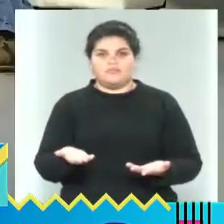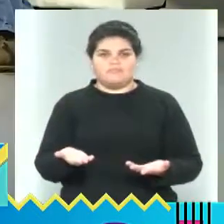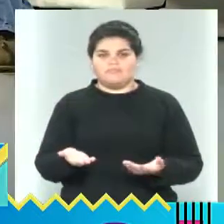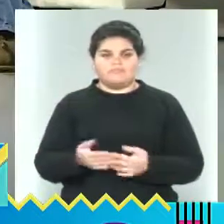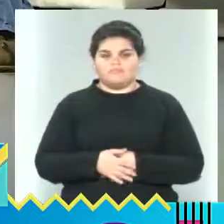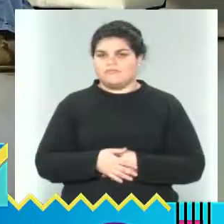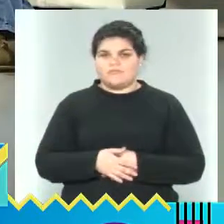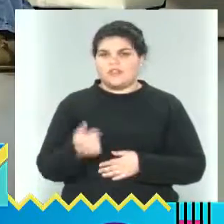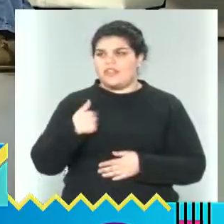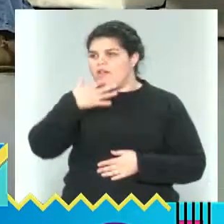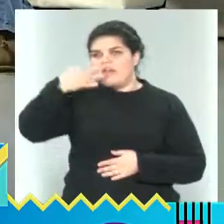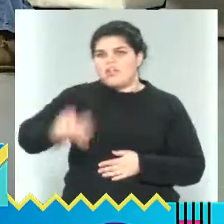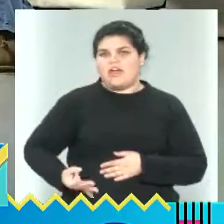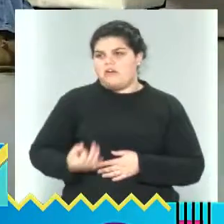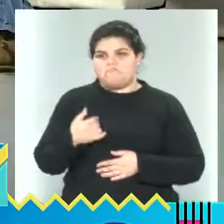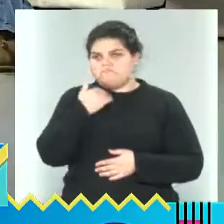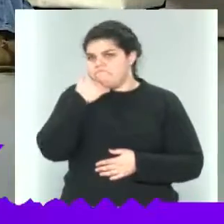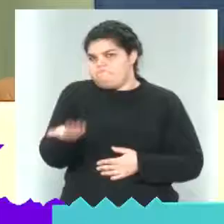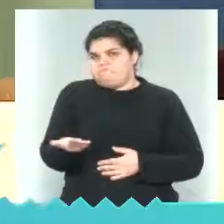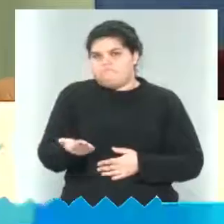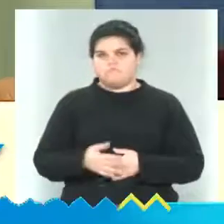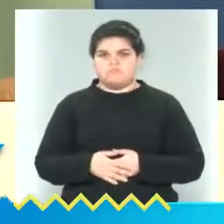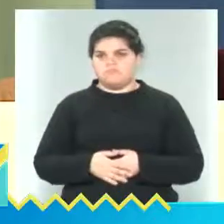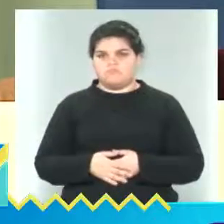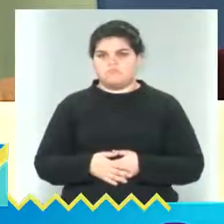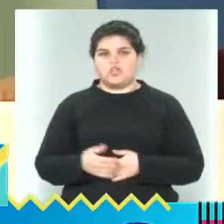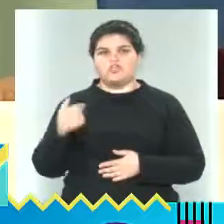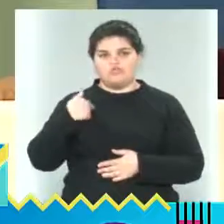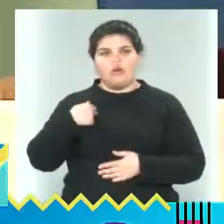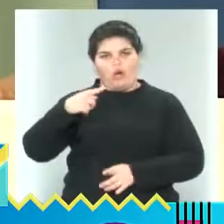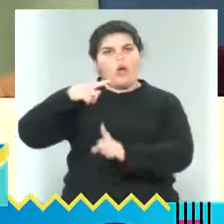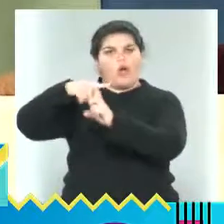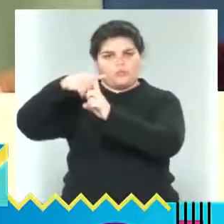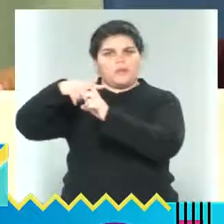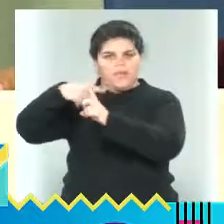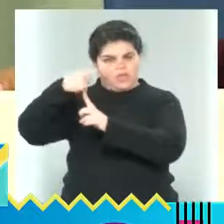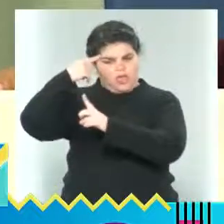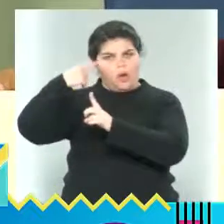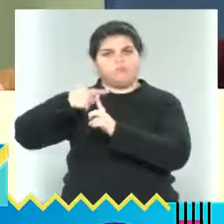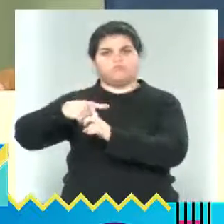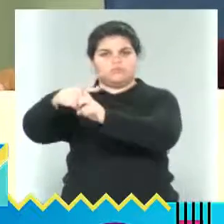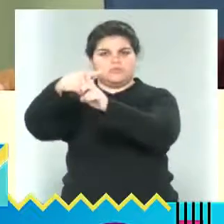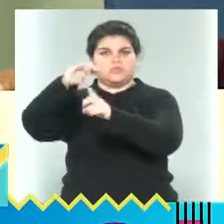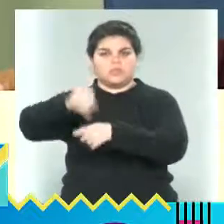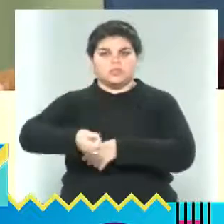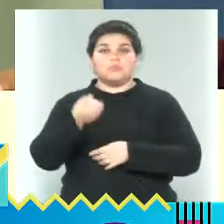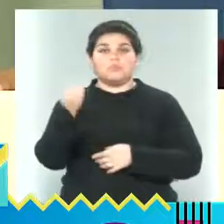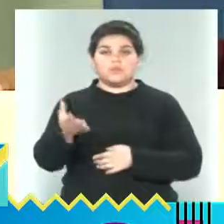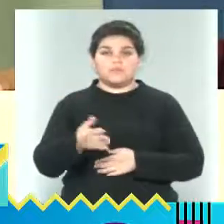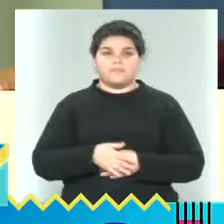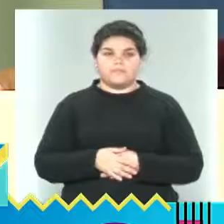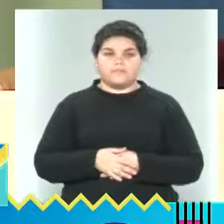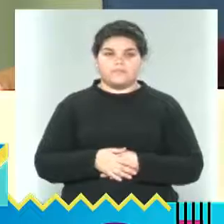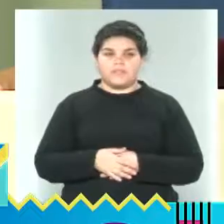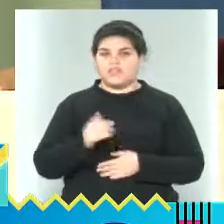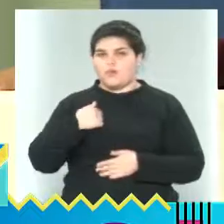de todos, esto, pero es importante. Yo ¿por qué soy optimista? Y esto es lo lindo que es, porque parecidos pero no